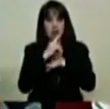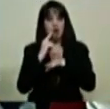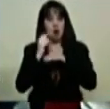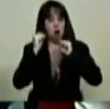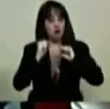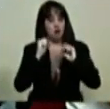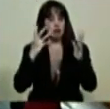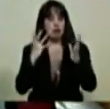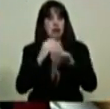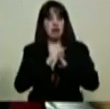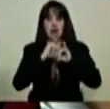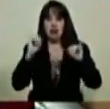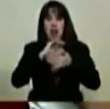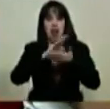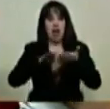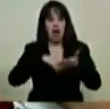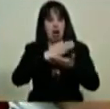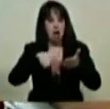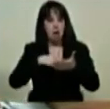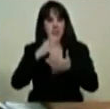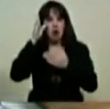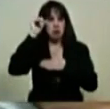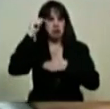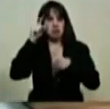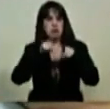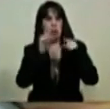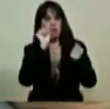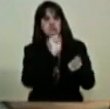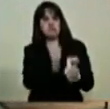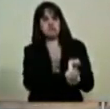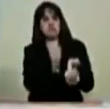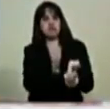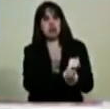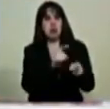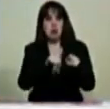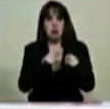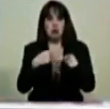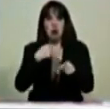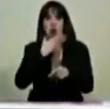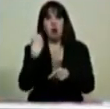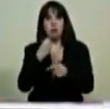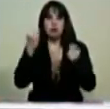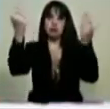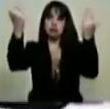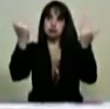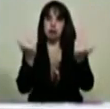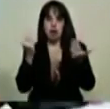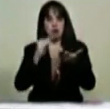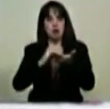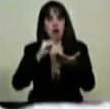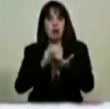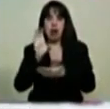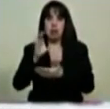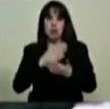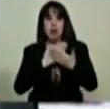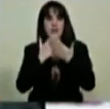pero la dijo terminaron lavando poceta terminaron como esclavos y mendigos y yo le tiendo miradas aumento en el plan vuelta a la patria y le entregó